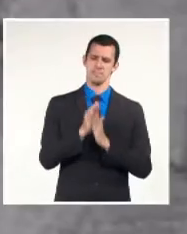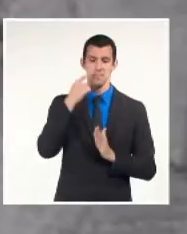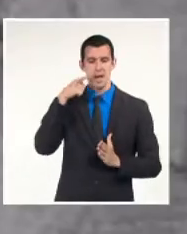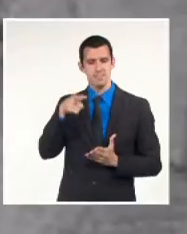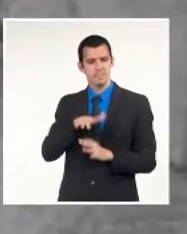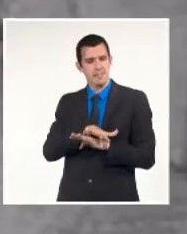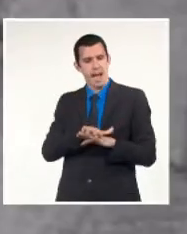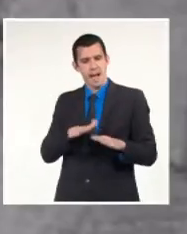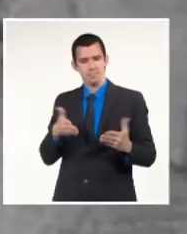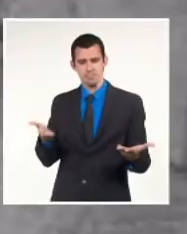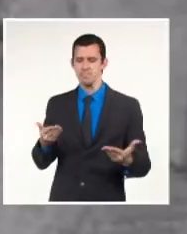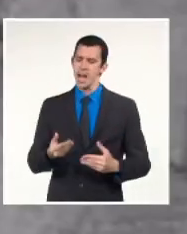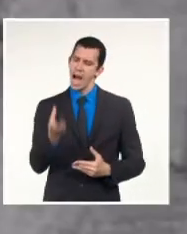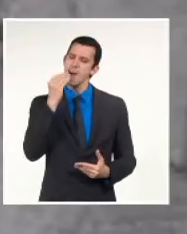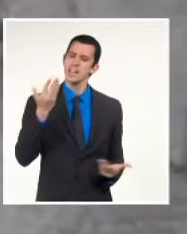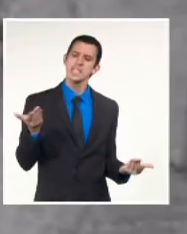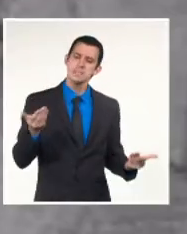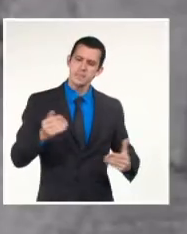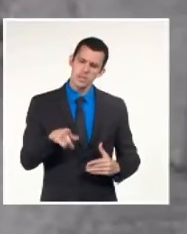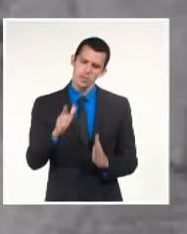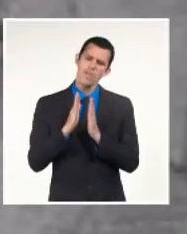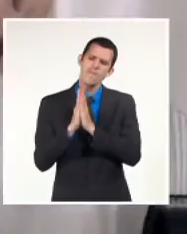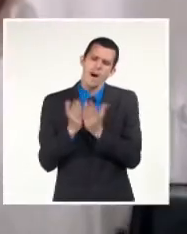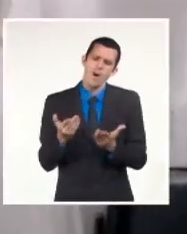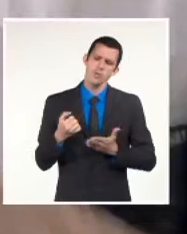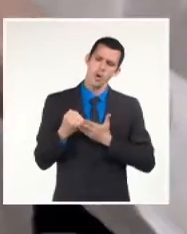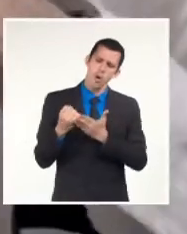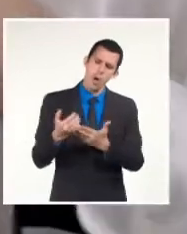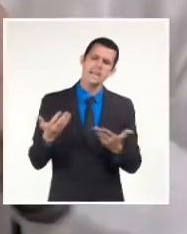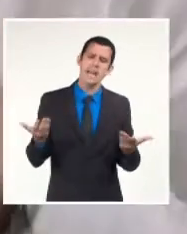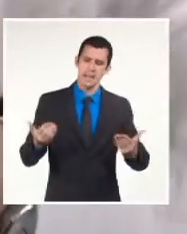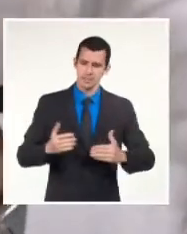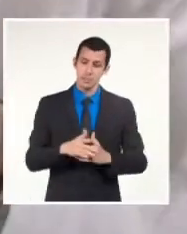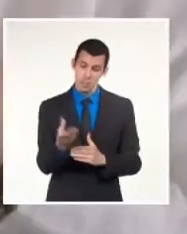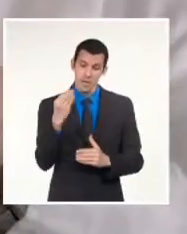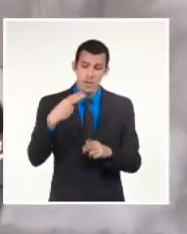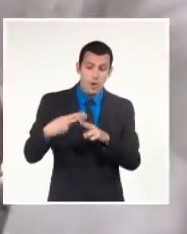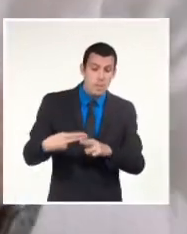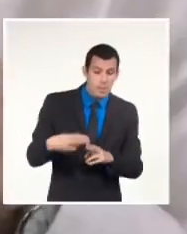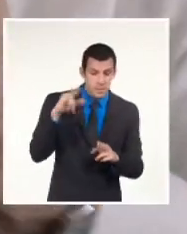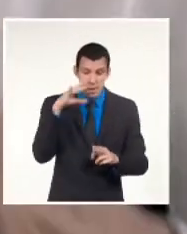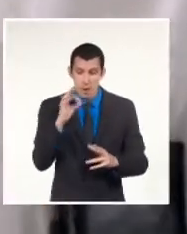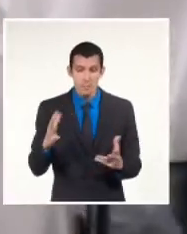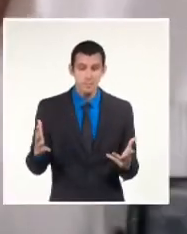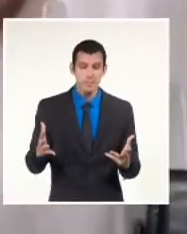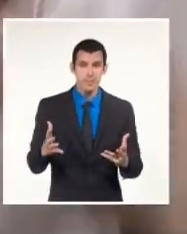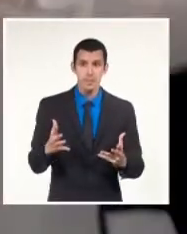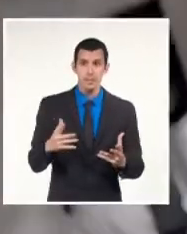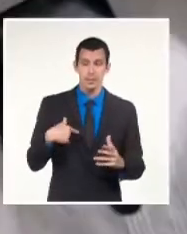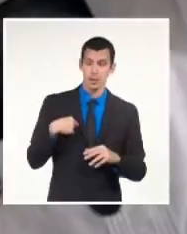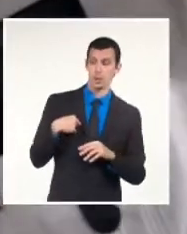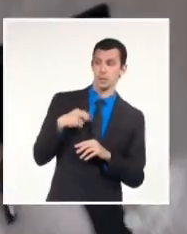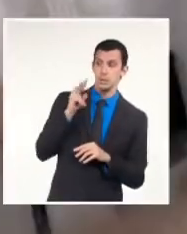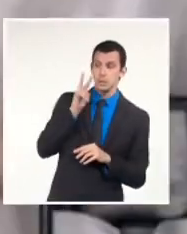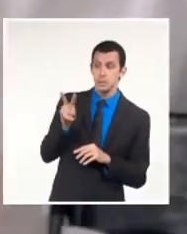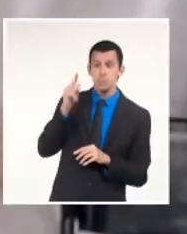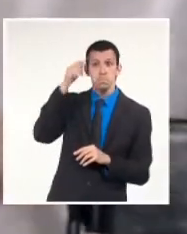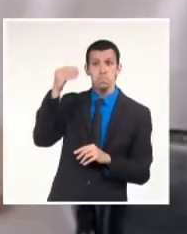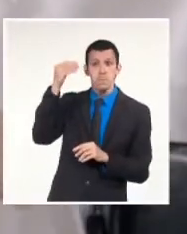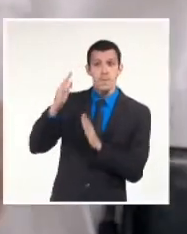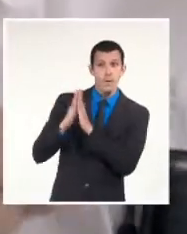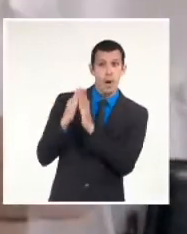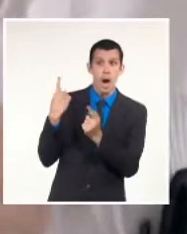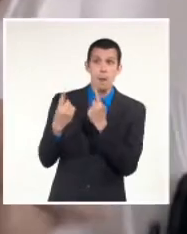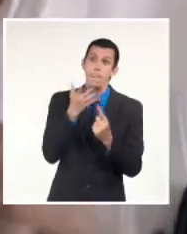al Andresito, ¿qué favor usted quiere, señor Cordero? Y el Andresito, lo estoy viendo. Levanta, me